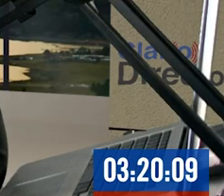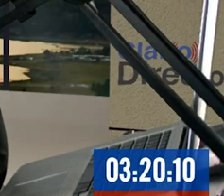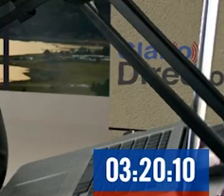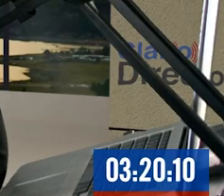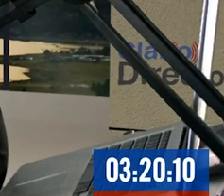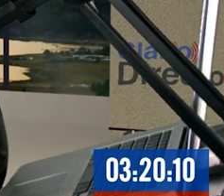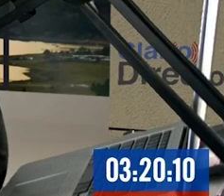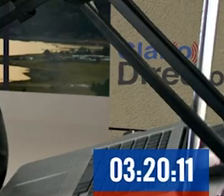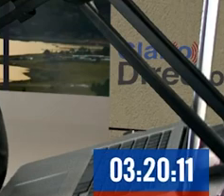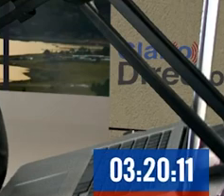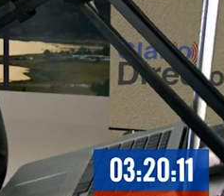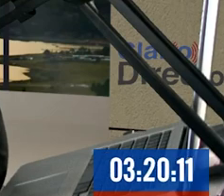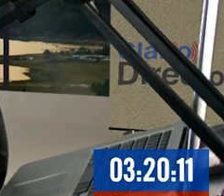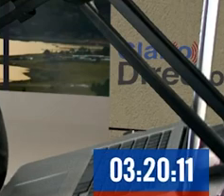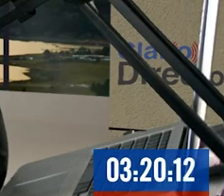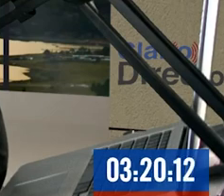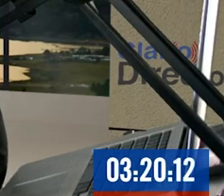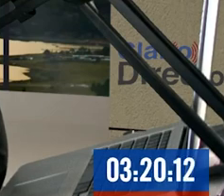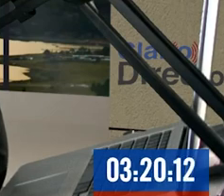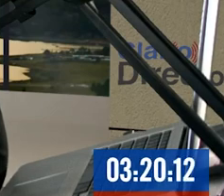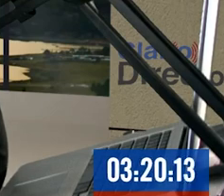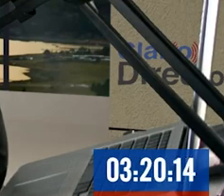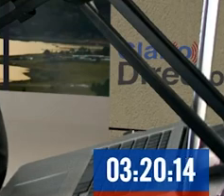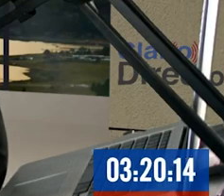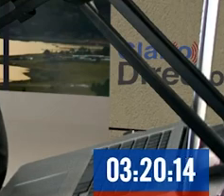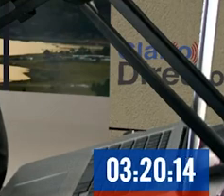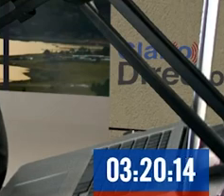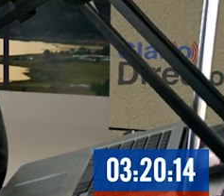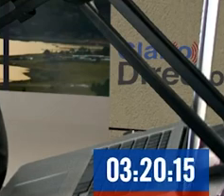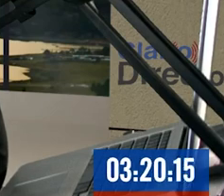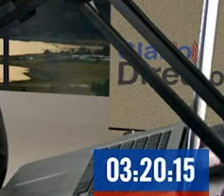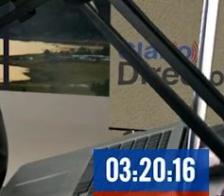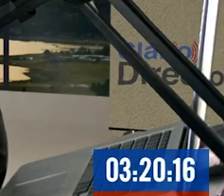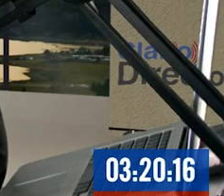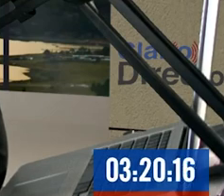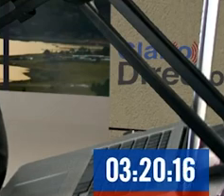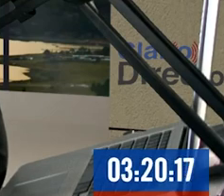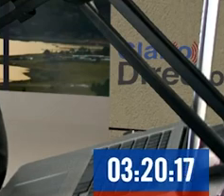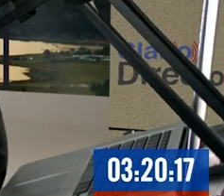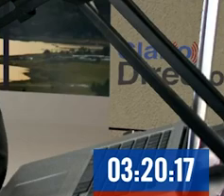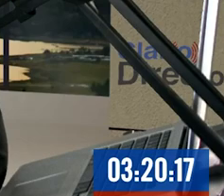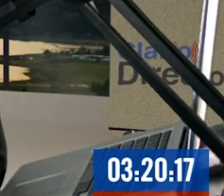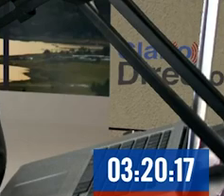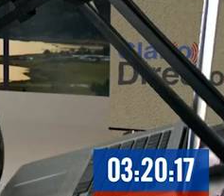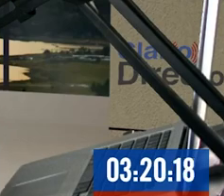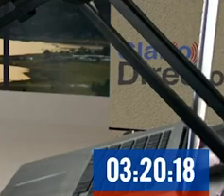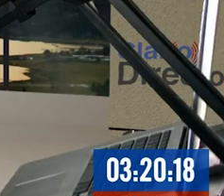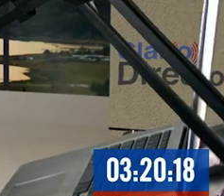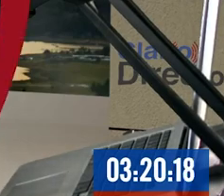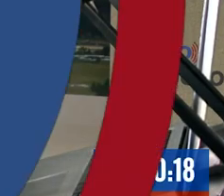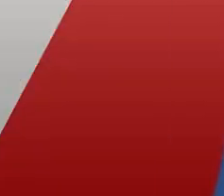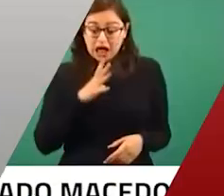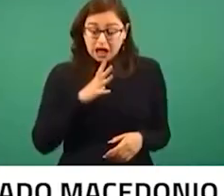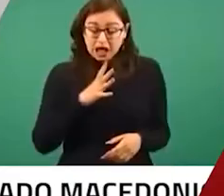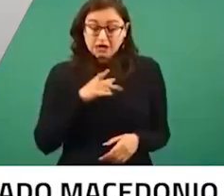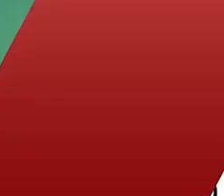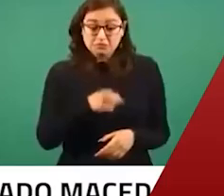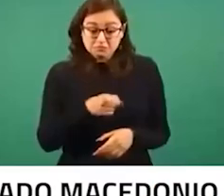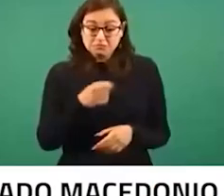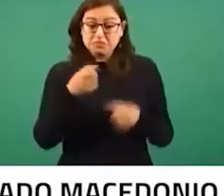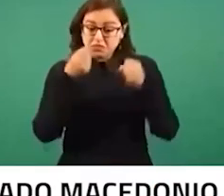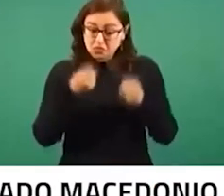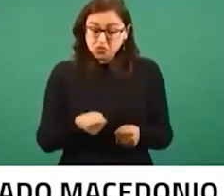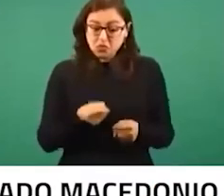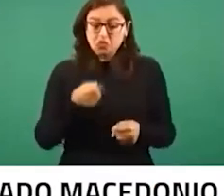es el partido que está en el gobierno, de la cual ella forma parte, y que sea el candidato a la gubernatura? Esto fue lo que respondió Sánchez Cordero. Rechazo